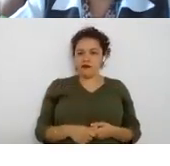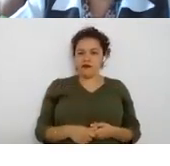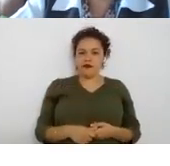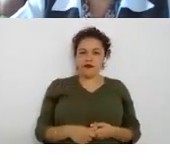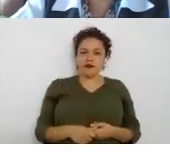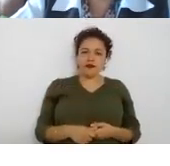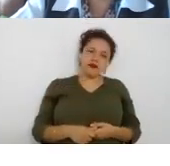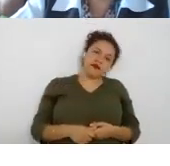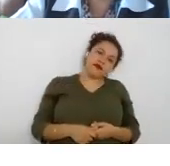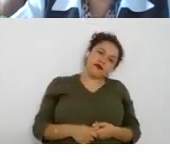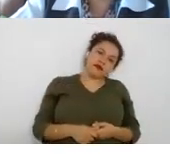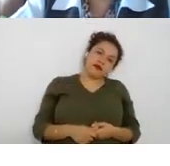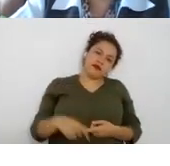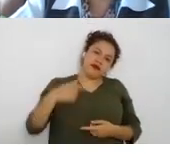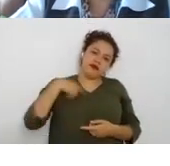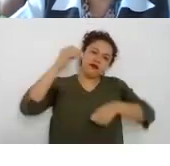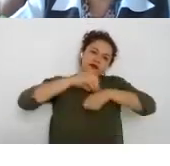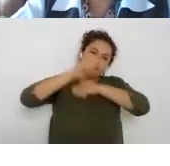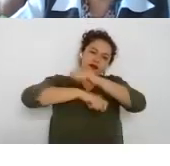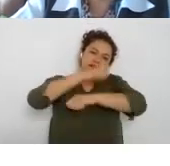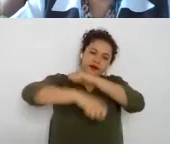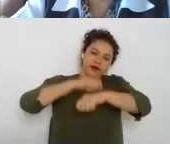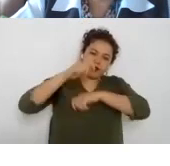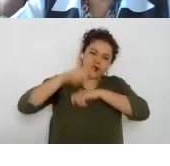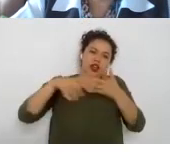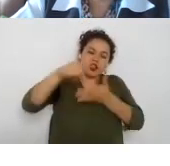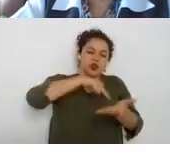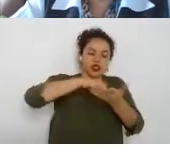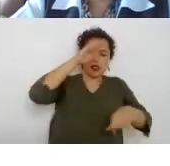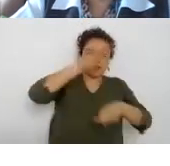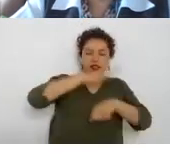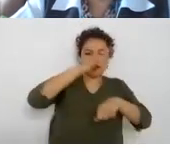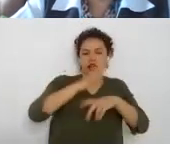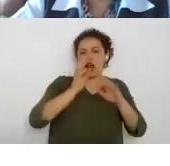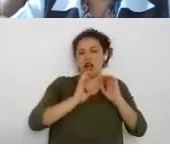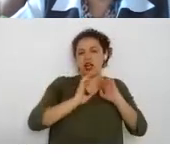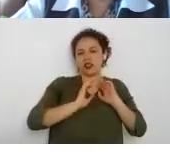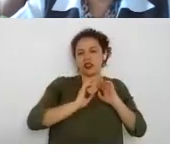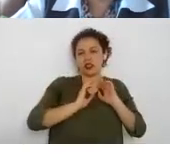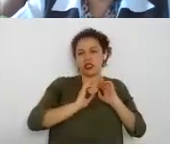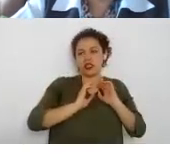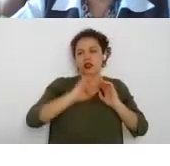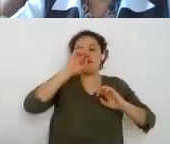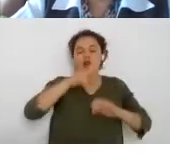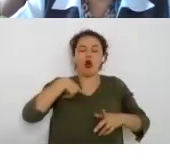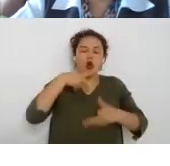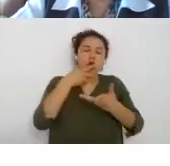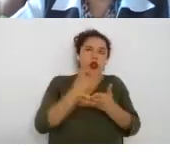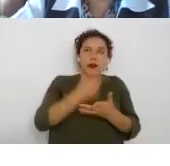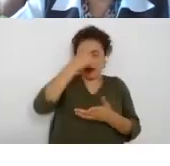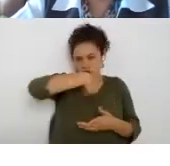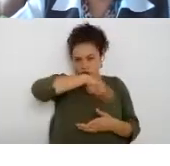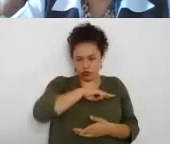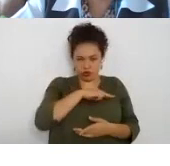vamos a colocar el vendaje en la zona más cómoda para nosotros. Recordaban lo que les decía,